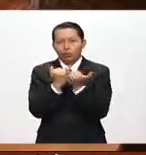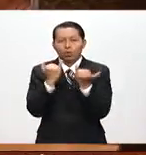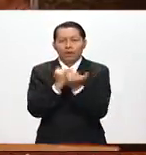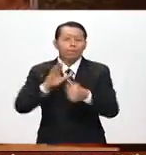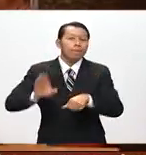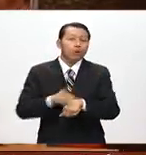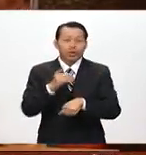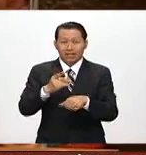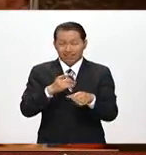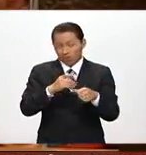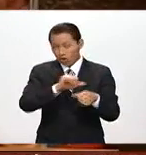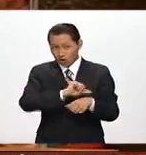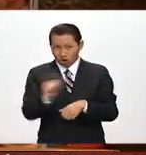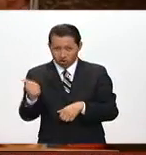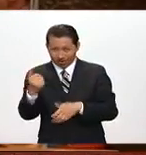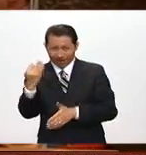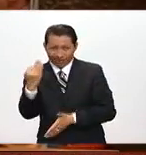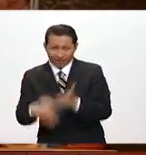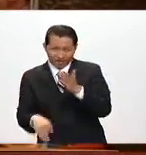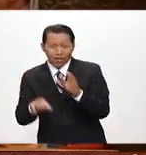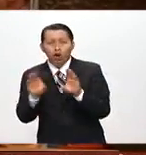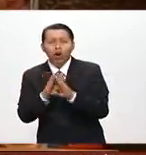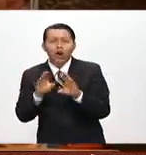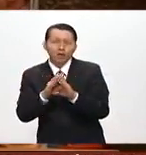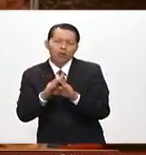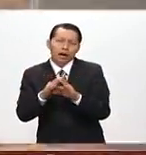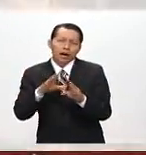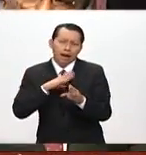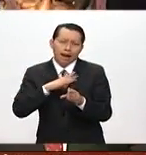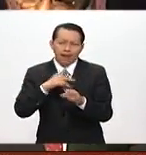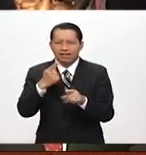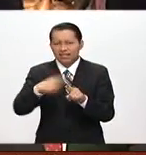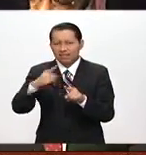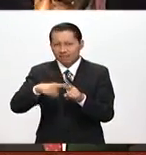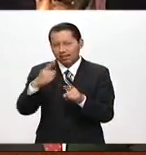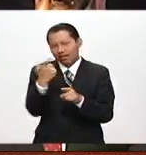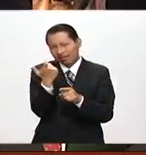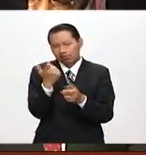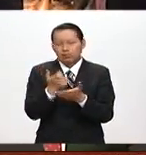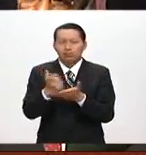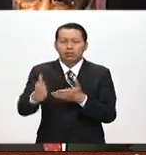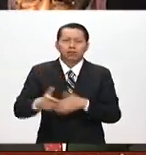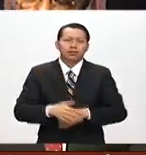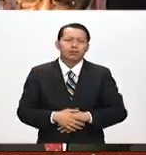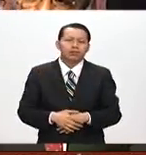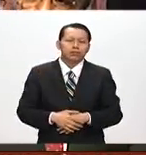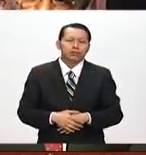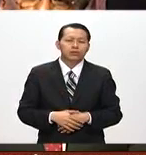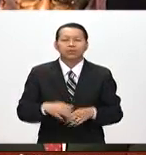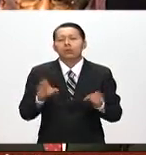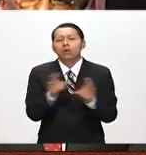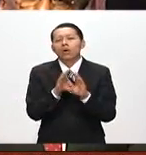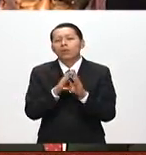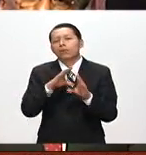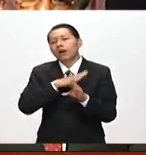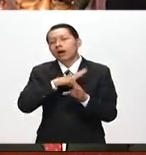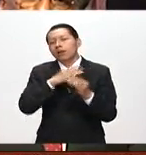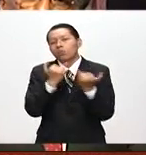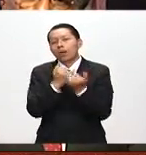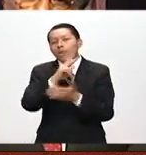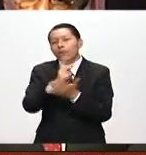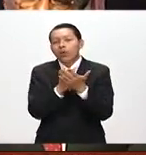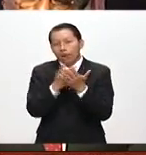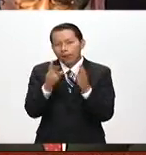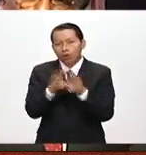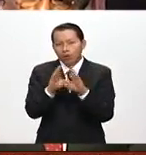que las restantes tienen que ver con prestaciones económicas. Estamos pasando con este programa